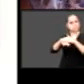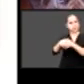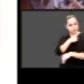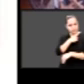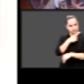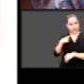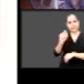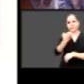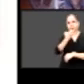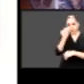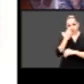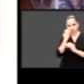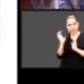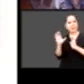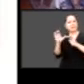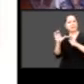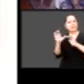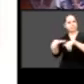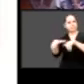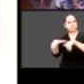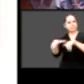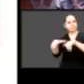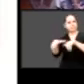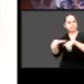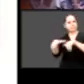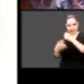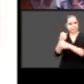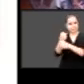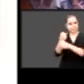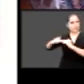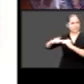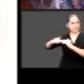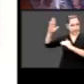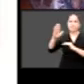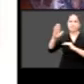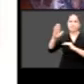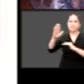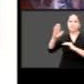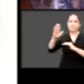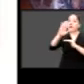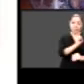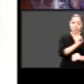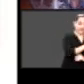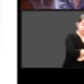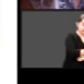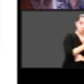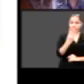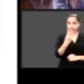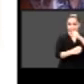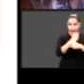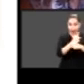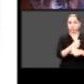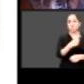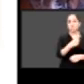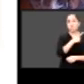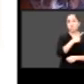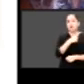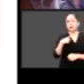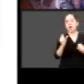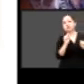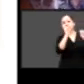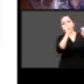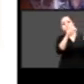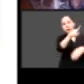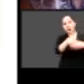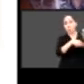educar en esta primera etapa de cero a tres no necesariamente es en un centro de atención infantil o